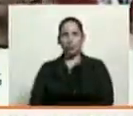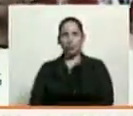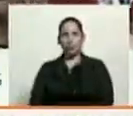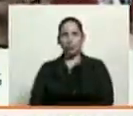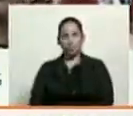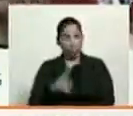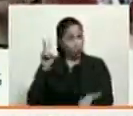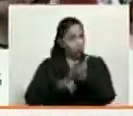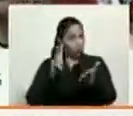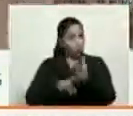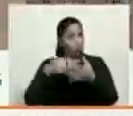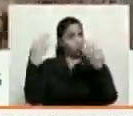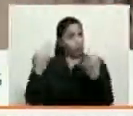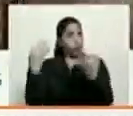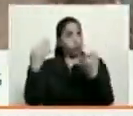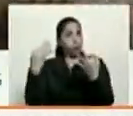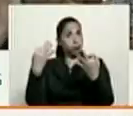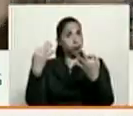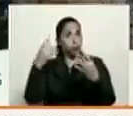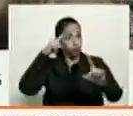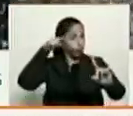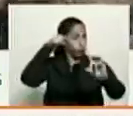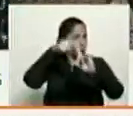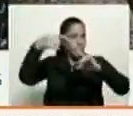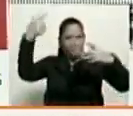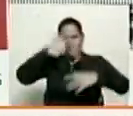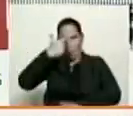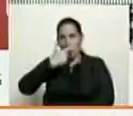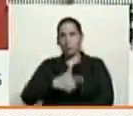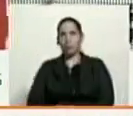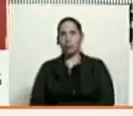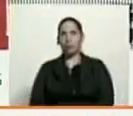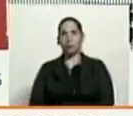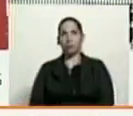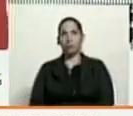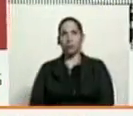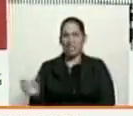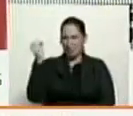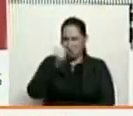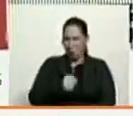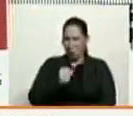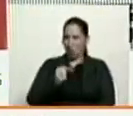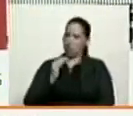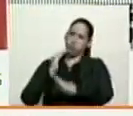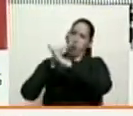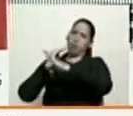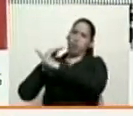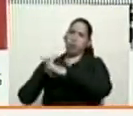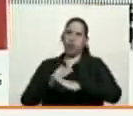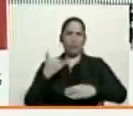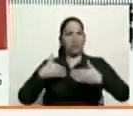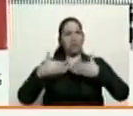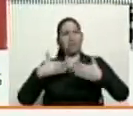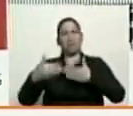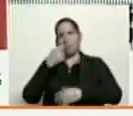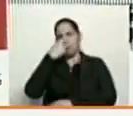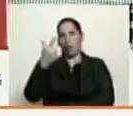Esa es la verdad verdadera, lo objetivo, lo real. Que nos impongan más sanciones, Rafael.